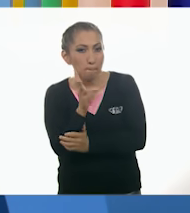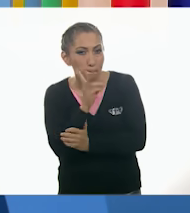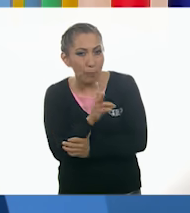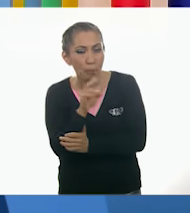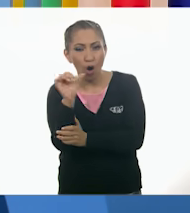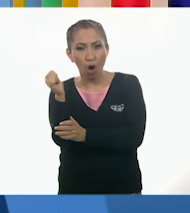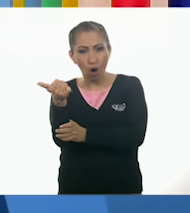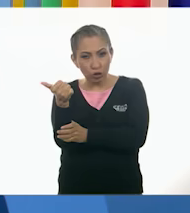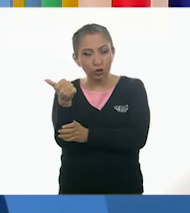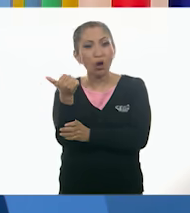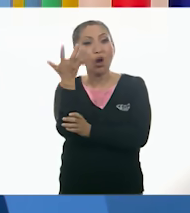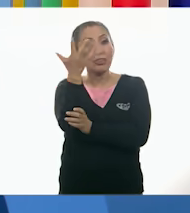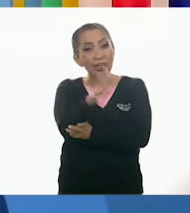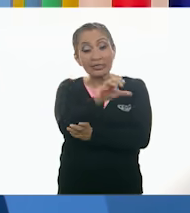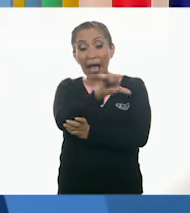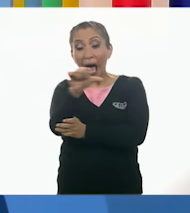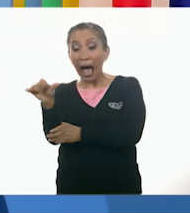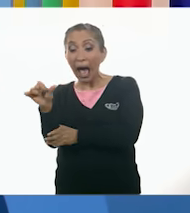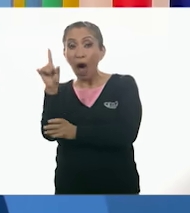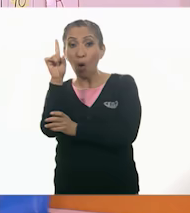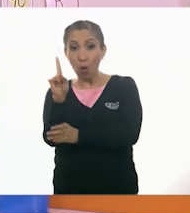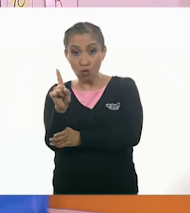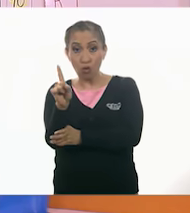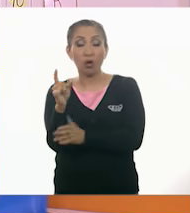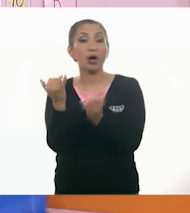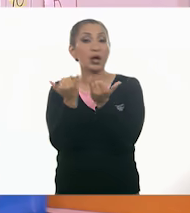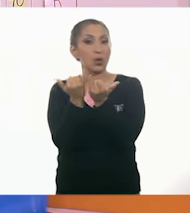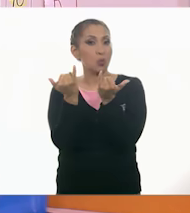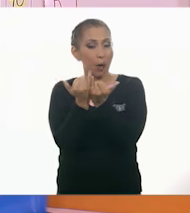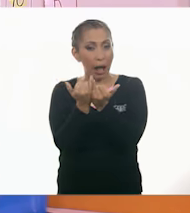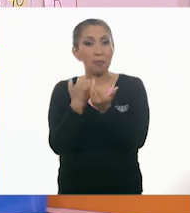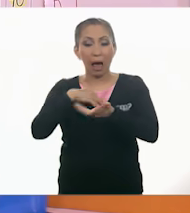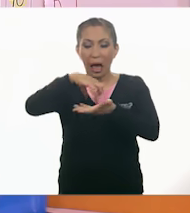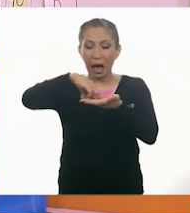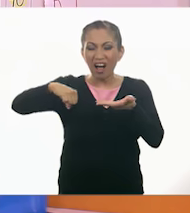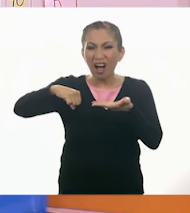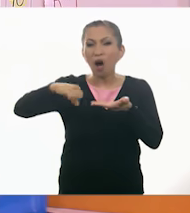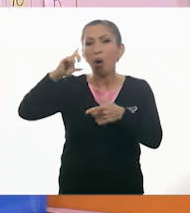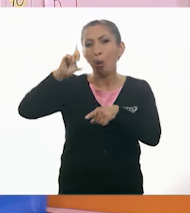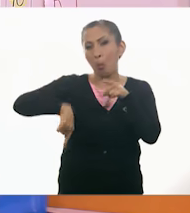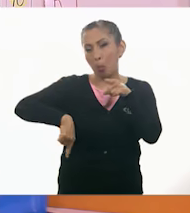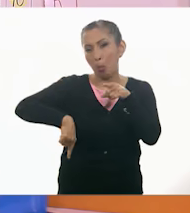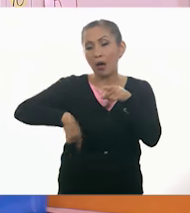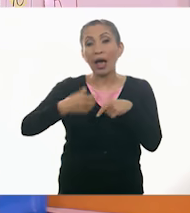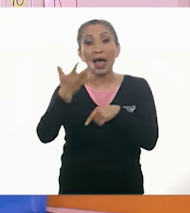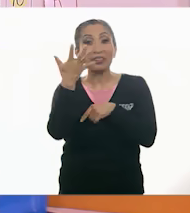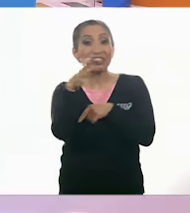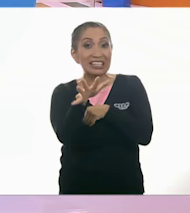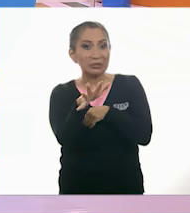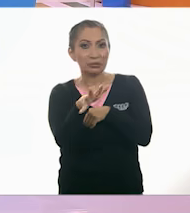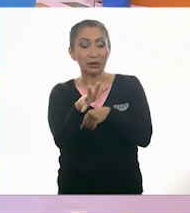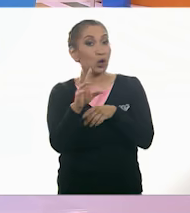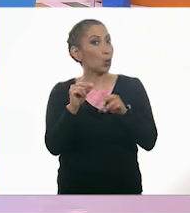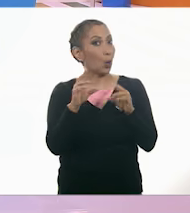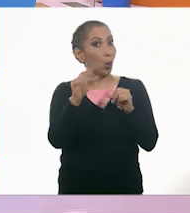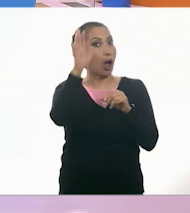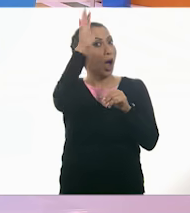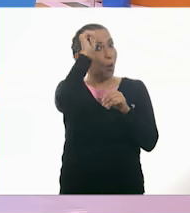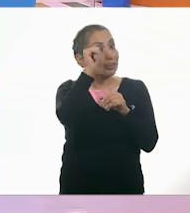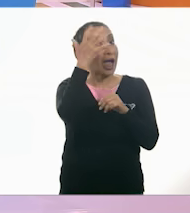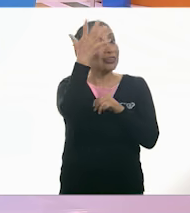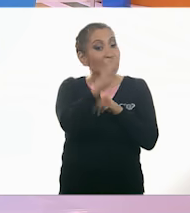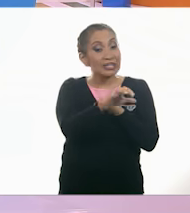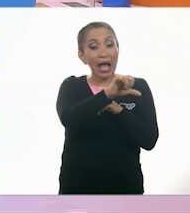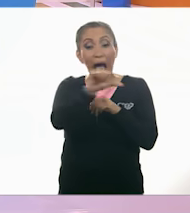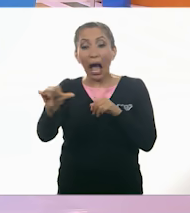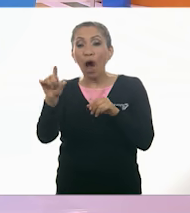otra clase, del 10 al 1. También voy a restar, ¿cuánto? 10. No, acuérdate, no. Del